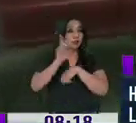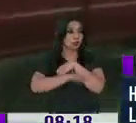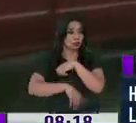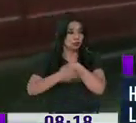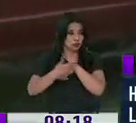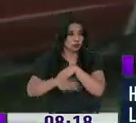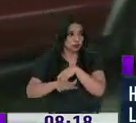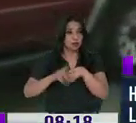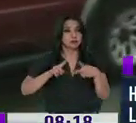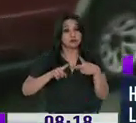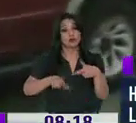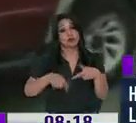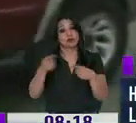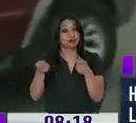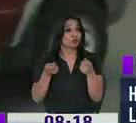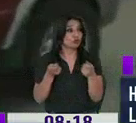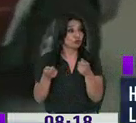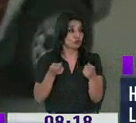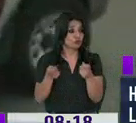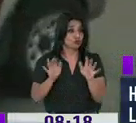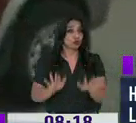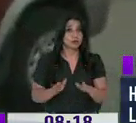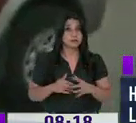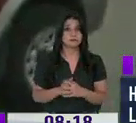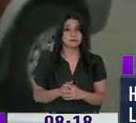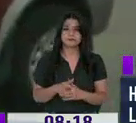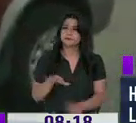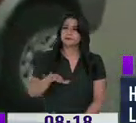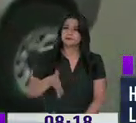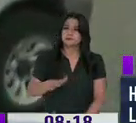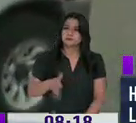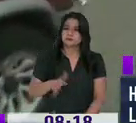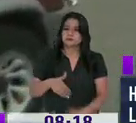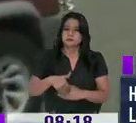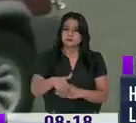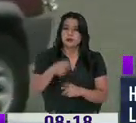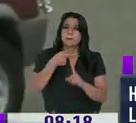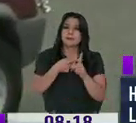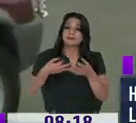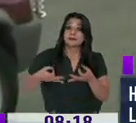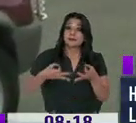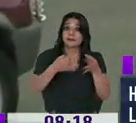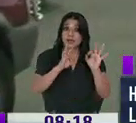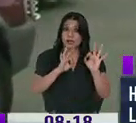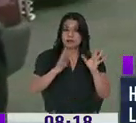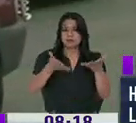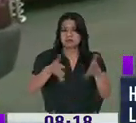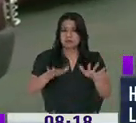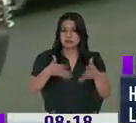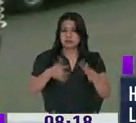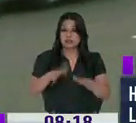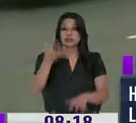de otros operativos que son usuales. Así es, más o menos llevamos de lo que va hasta el mes de febrero una cantidad de